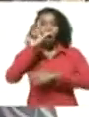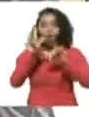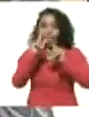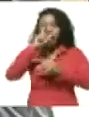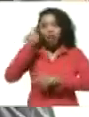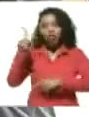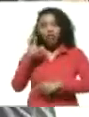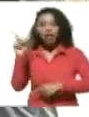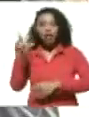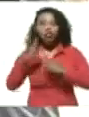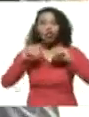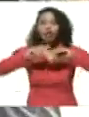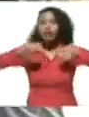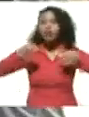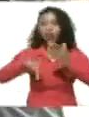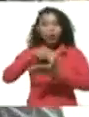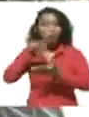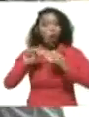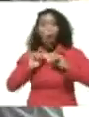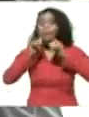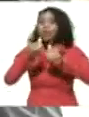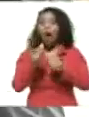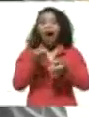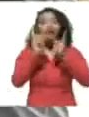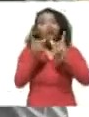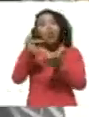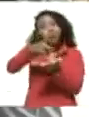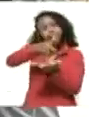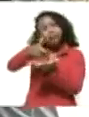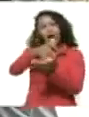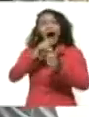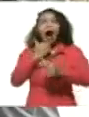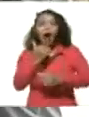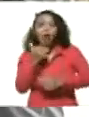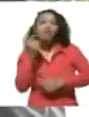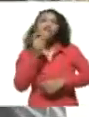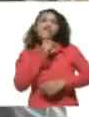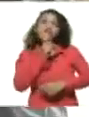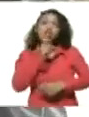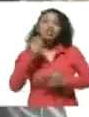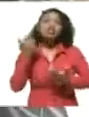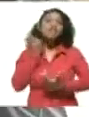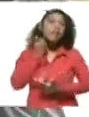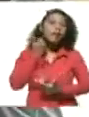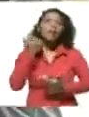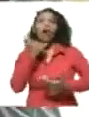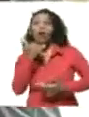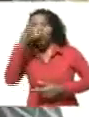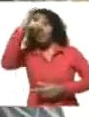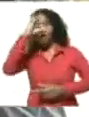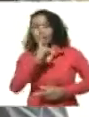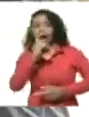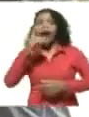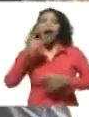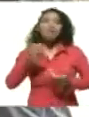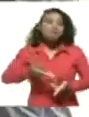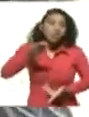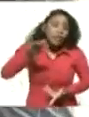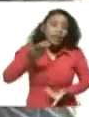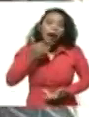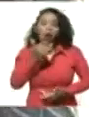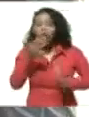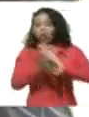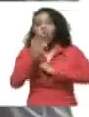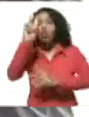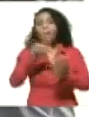todo el territorio nacional comenzando con los más débiles con los que tienen alguna deficiencia inmunológica como alguna discapacidad particular son más de